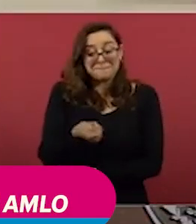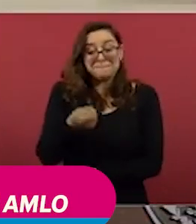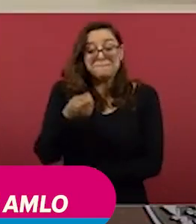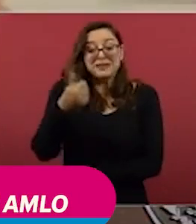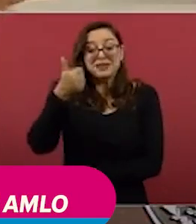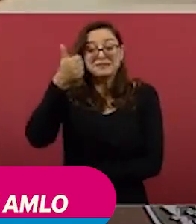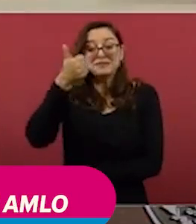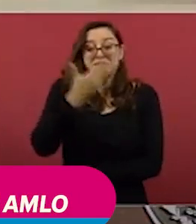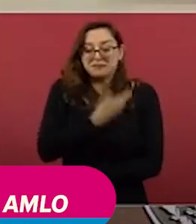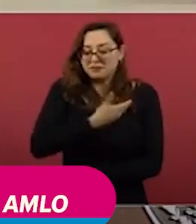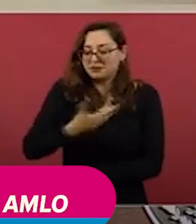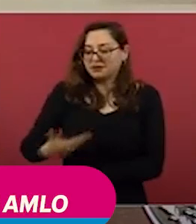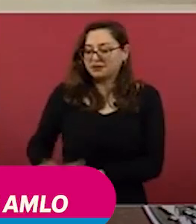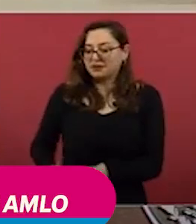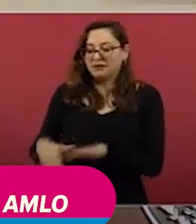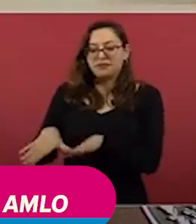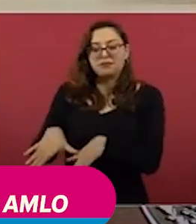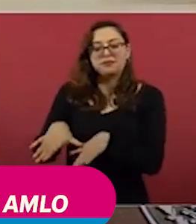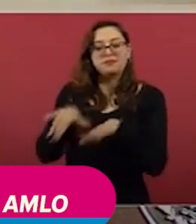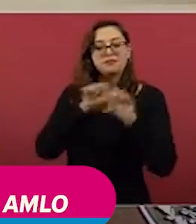porque dependían